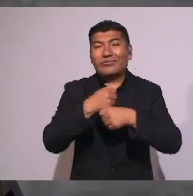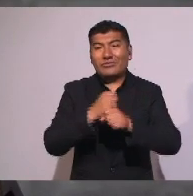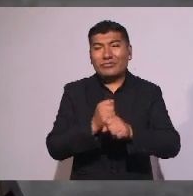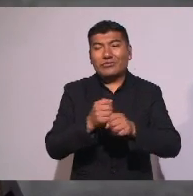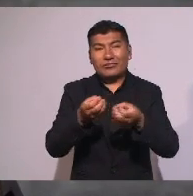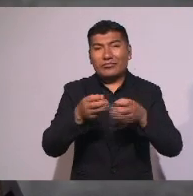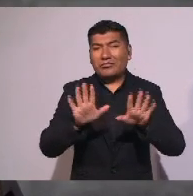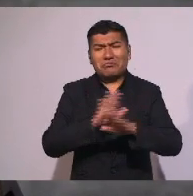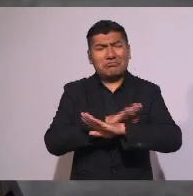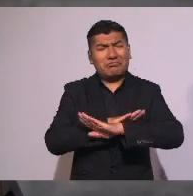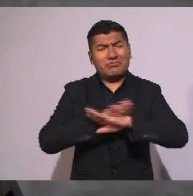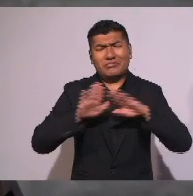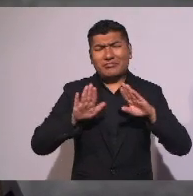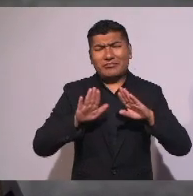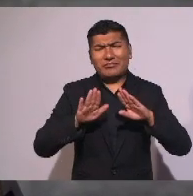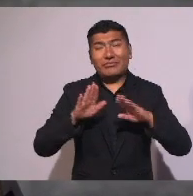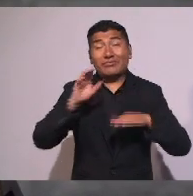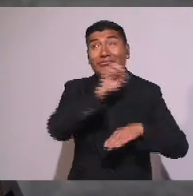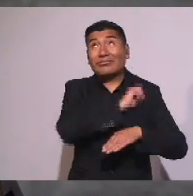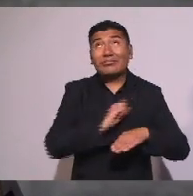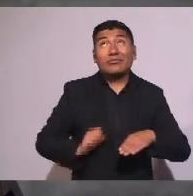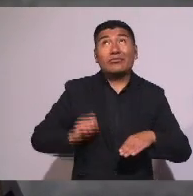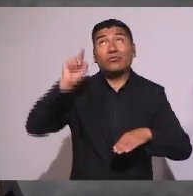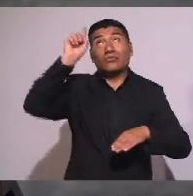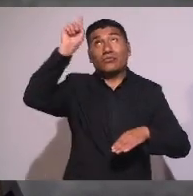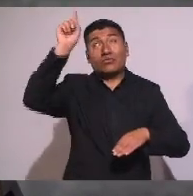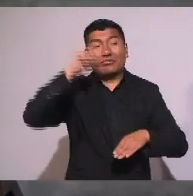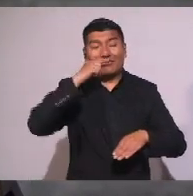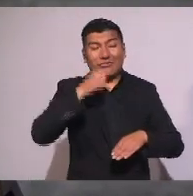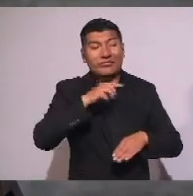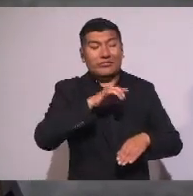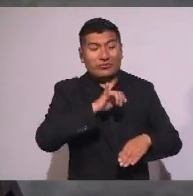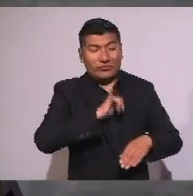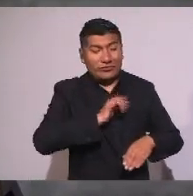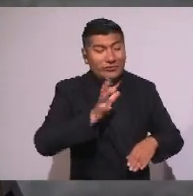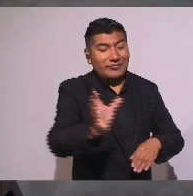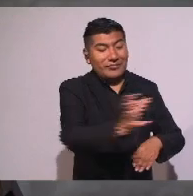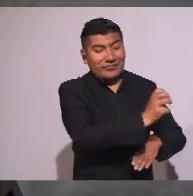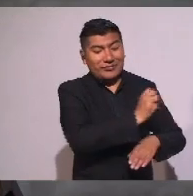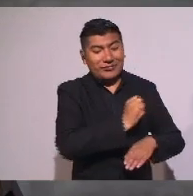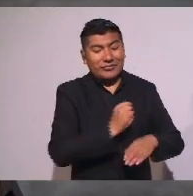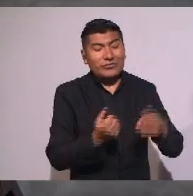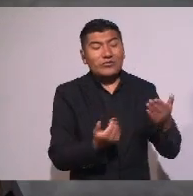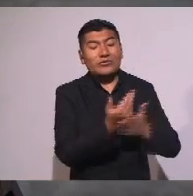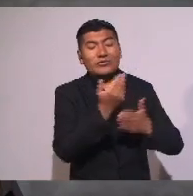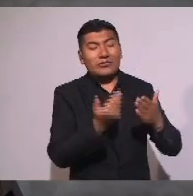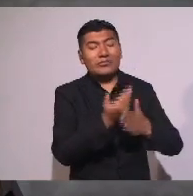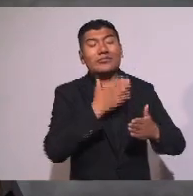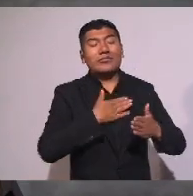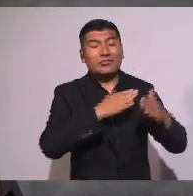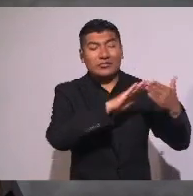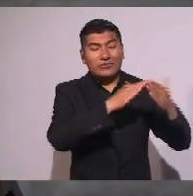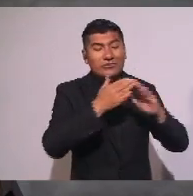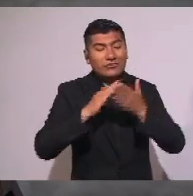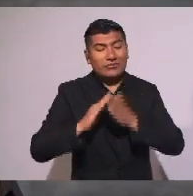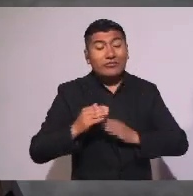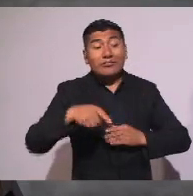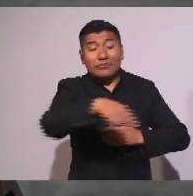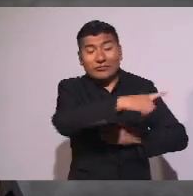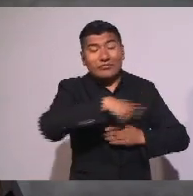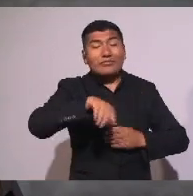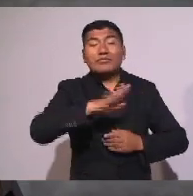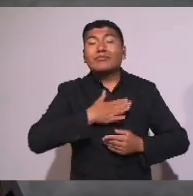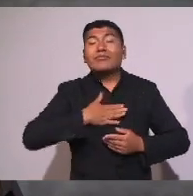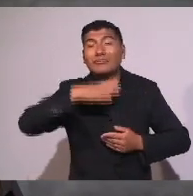creación. El Señor dijo, voy a recuperar a mi pueblo, voy a recuperar a mis hijos.